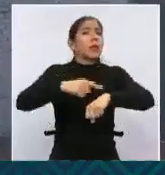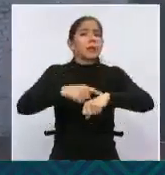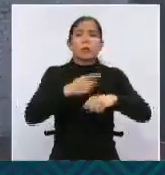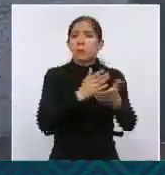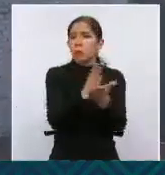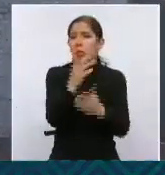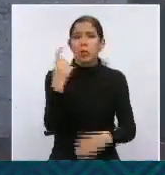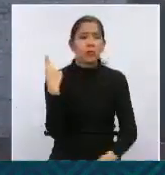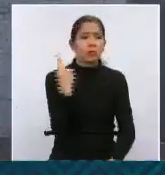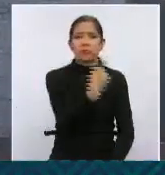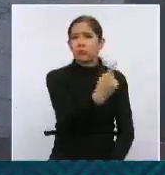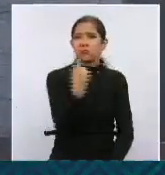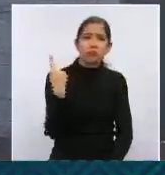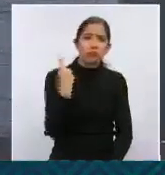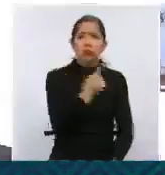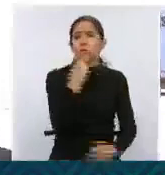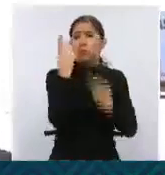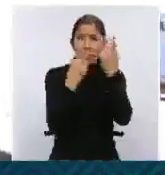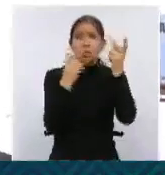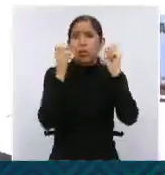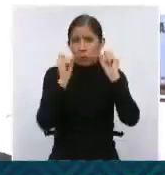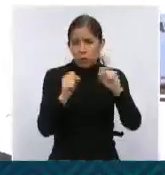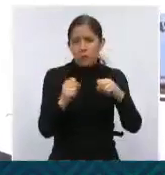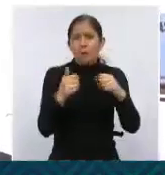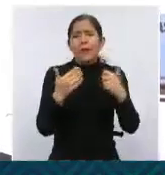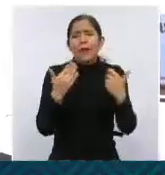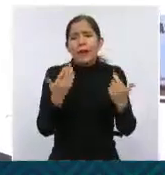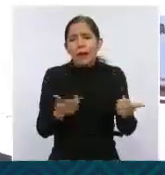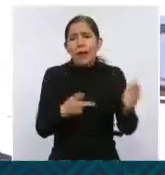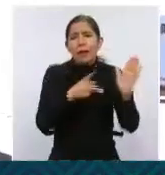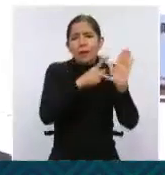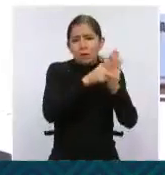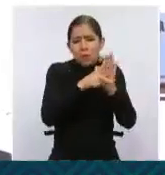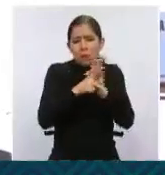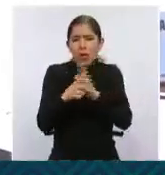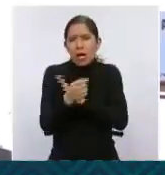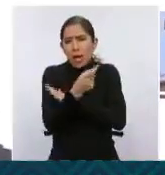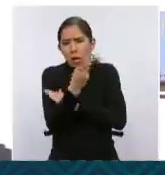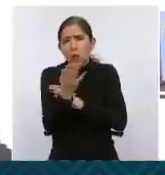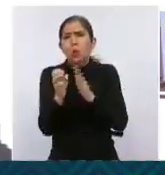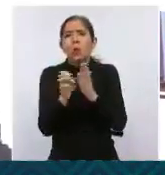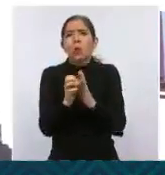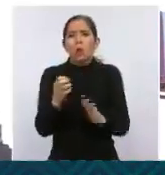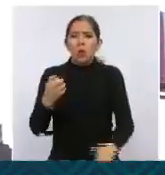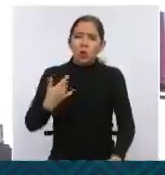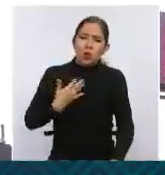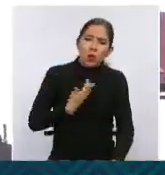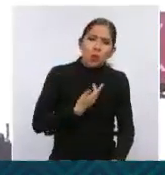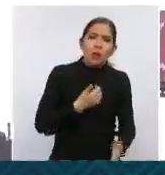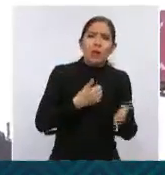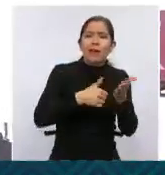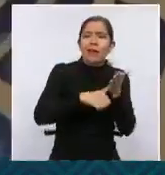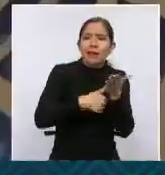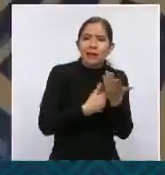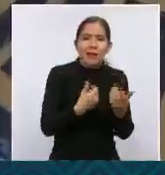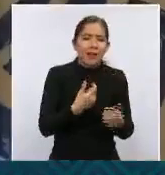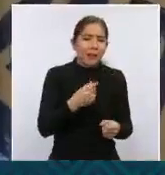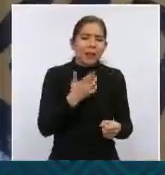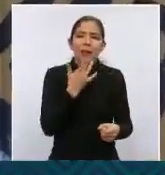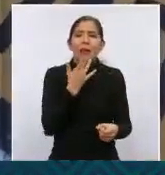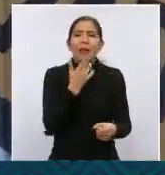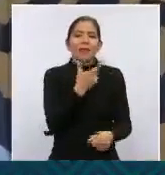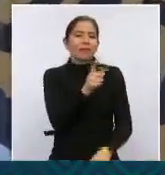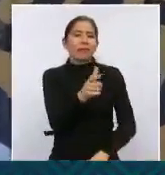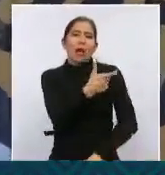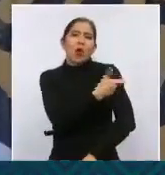visita. También con las restricciones que existen, ¿no?, en este penal, de los números de carnet, la prueba COVID, la vacuna y los días